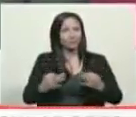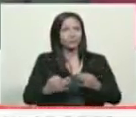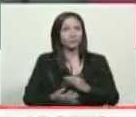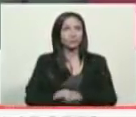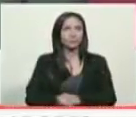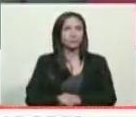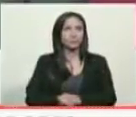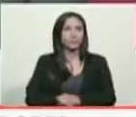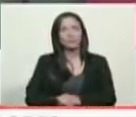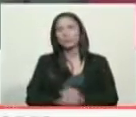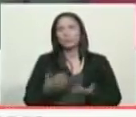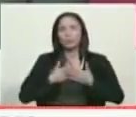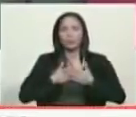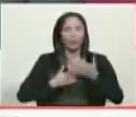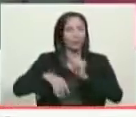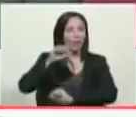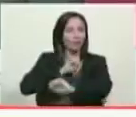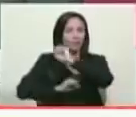Nosotros somos unos soldados.